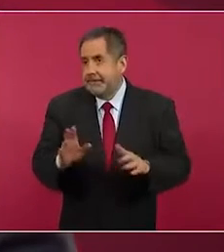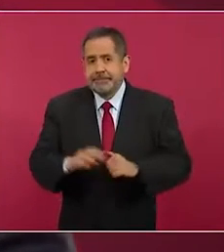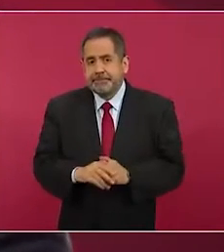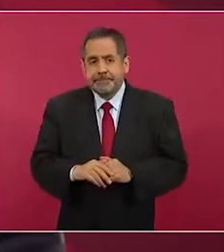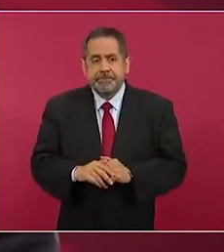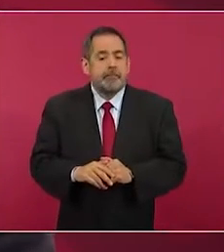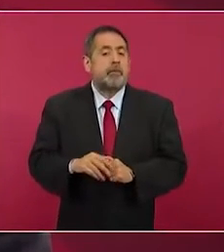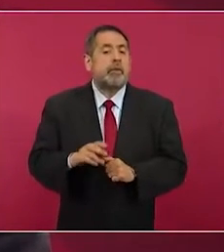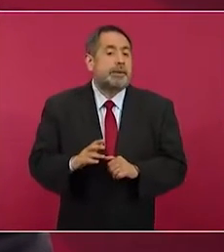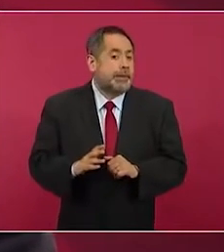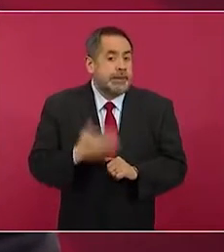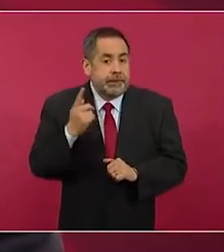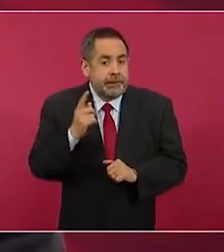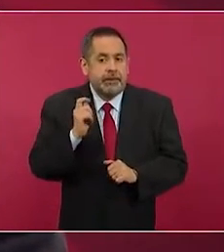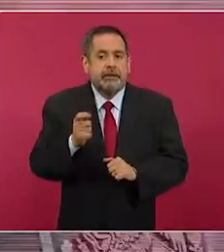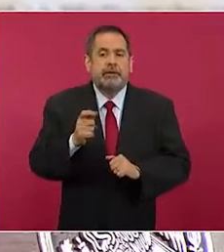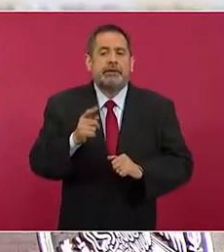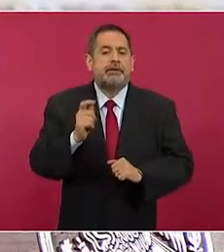la gente